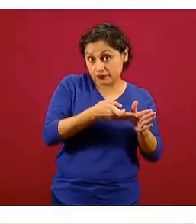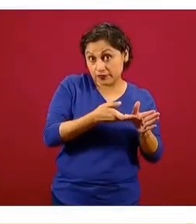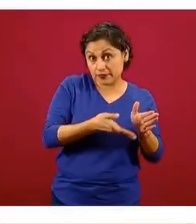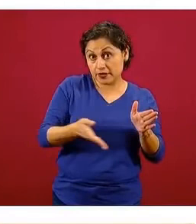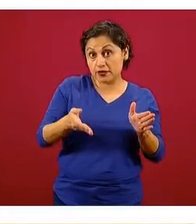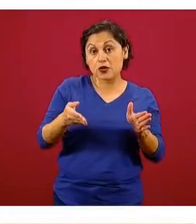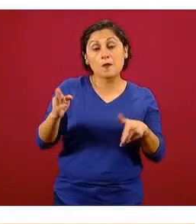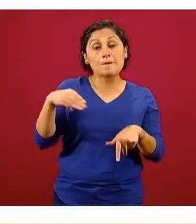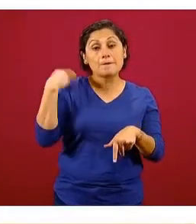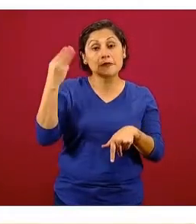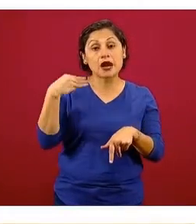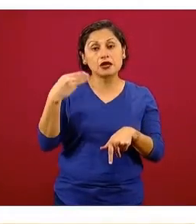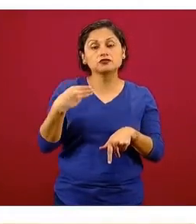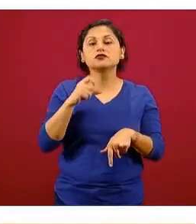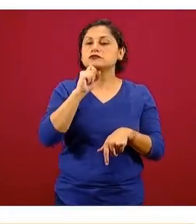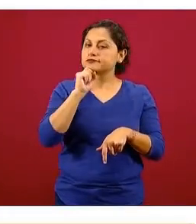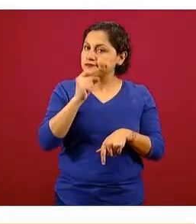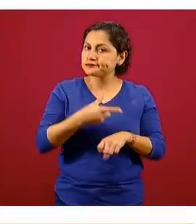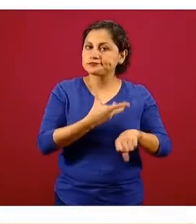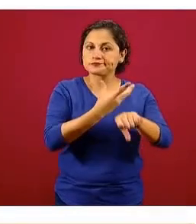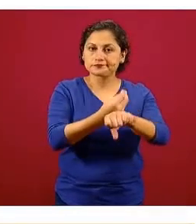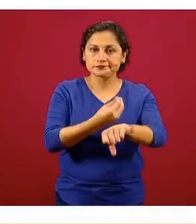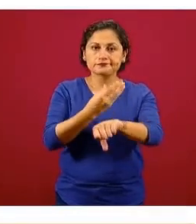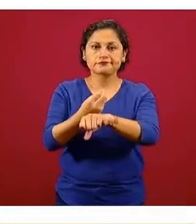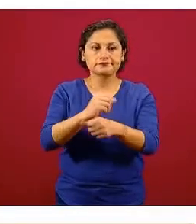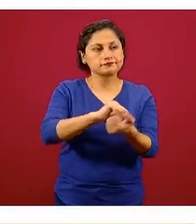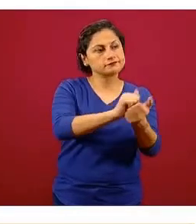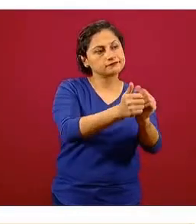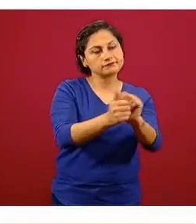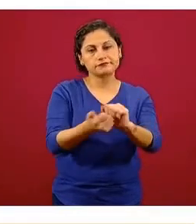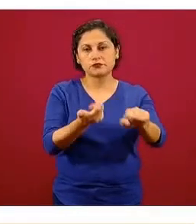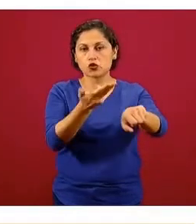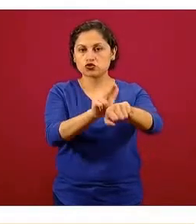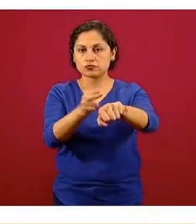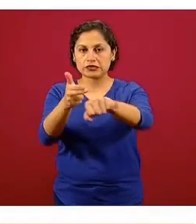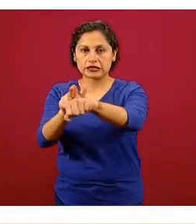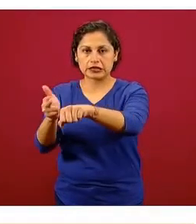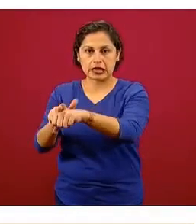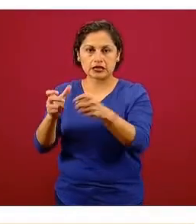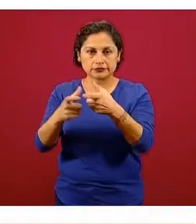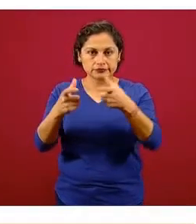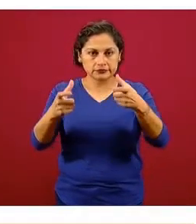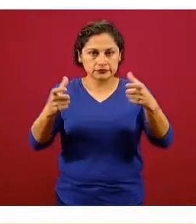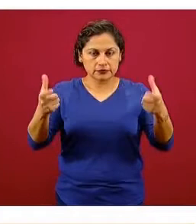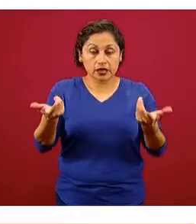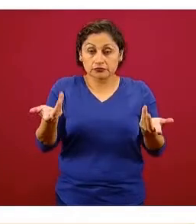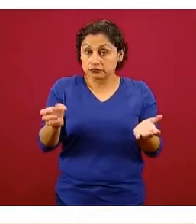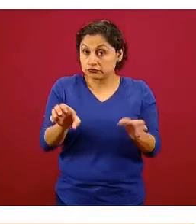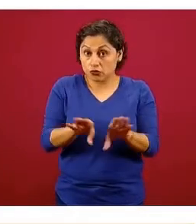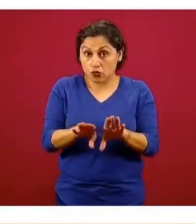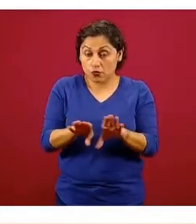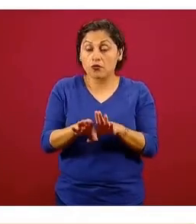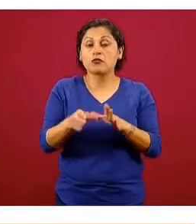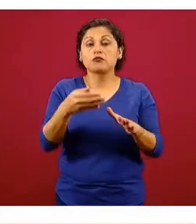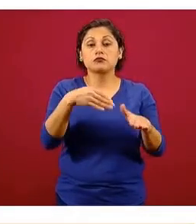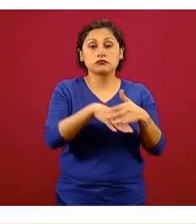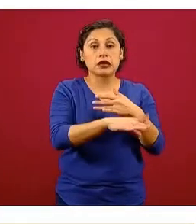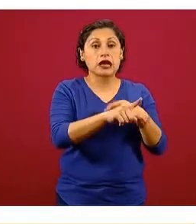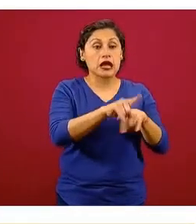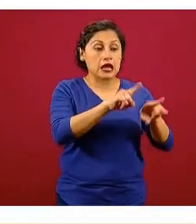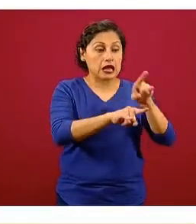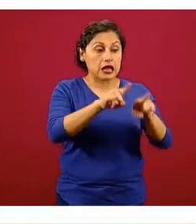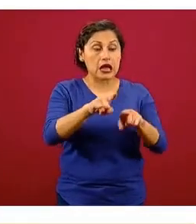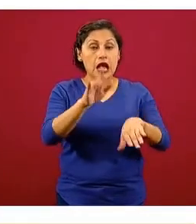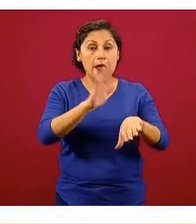la capacidad de los hospitales, primero en el número de camas que se destinaban a personas